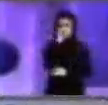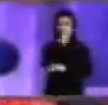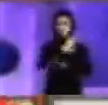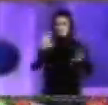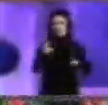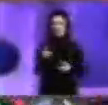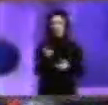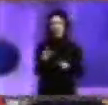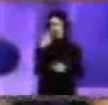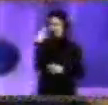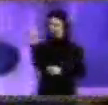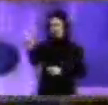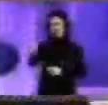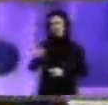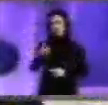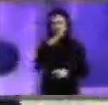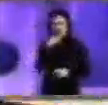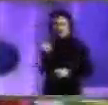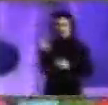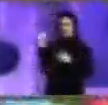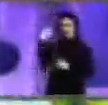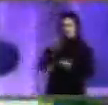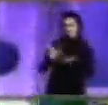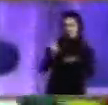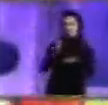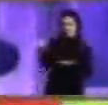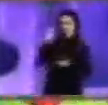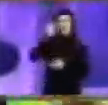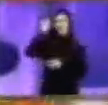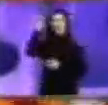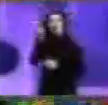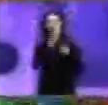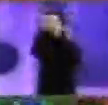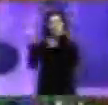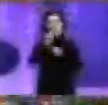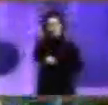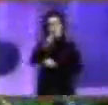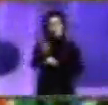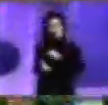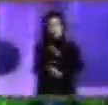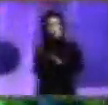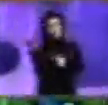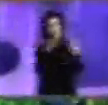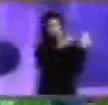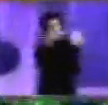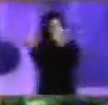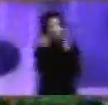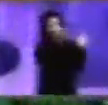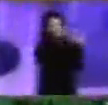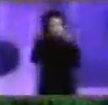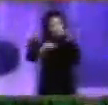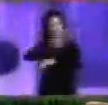le interesa esa tierra defender, pues que vayan a las